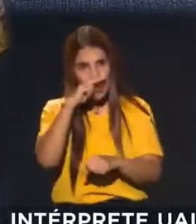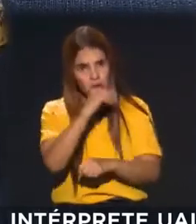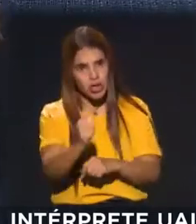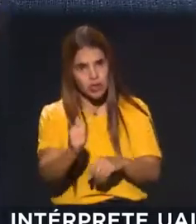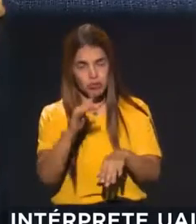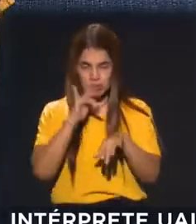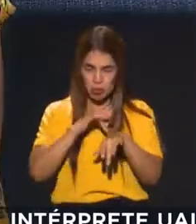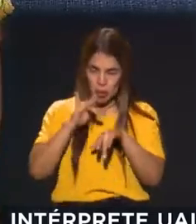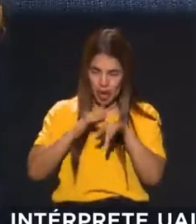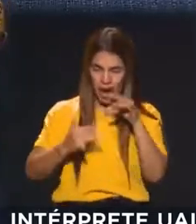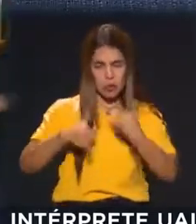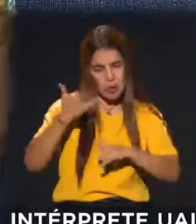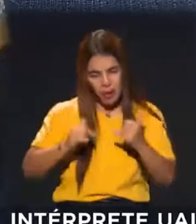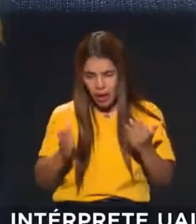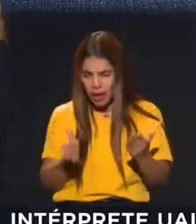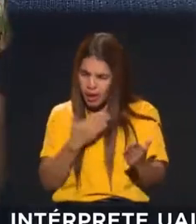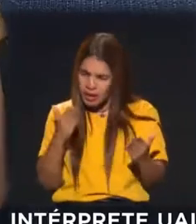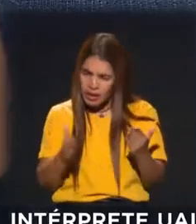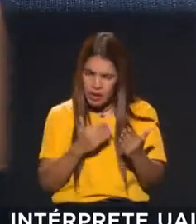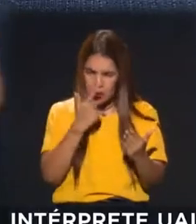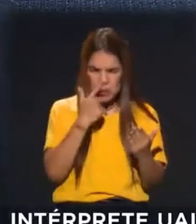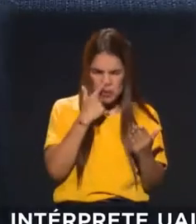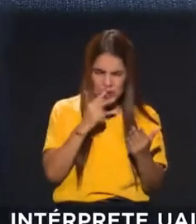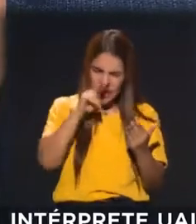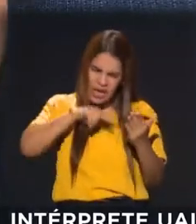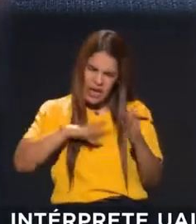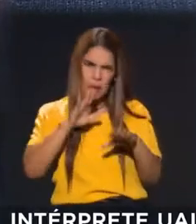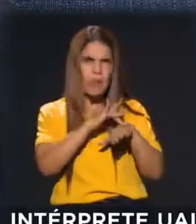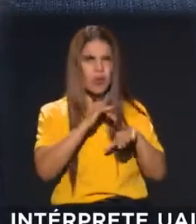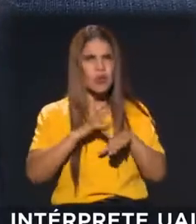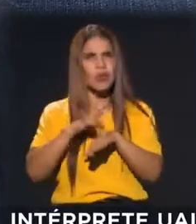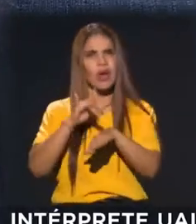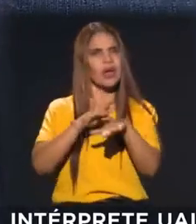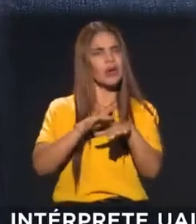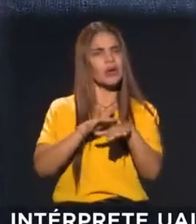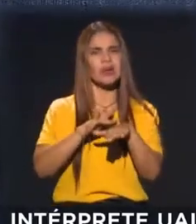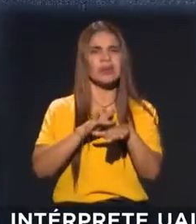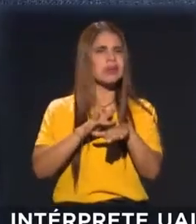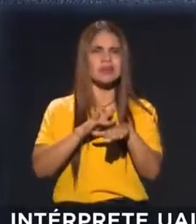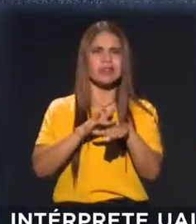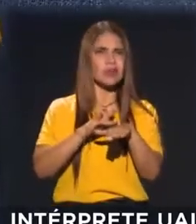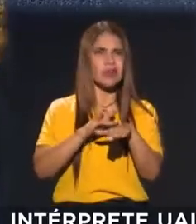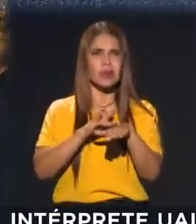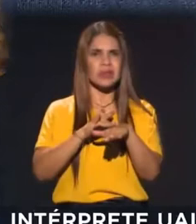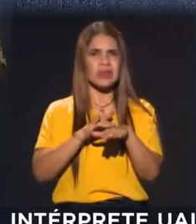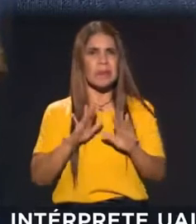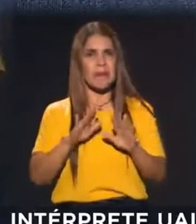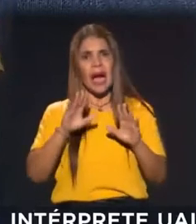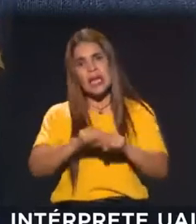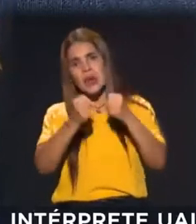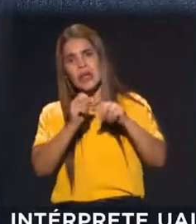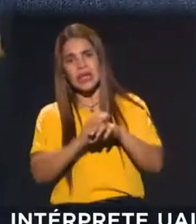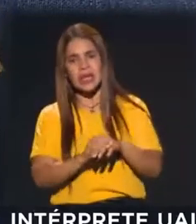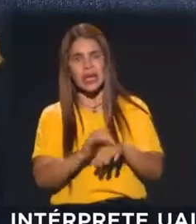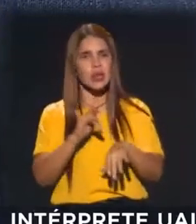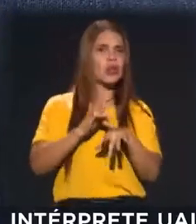objeto también con el que ellos pueden jugar, interactuar, mirarlo, leerlo, tocarlo y no, pues, como no crear esa tensión con